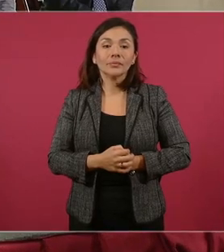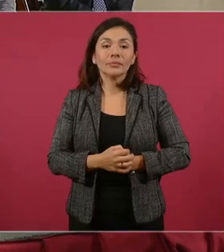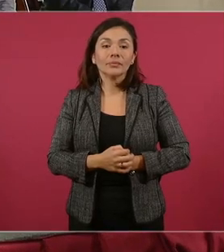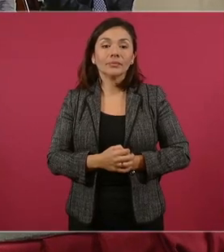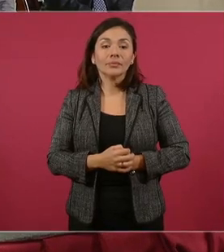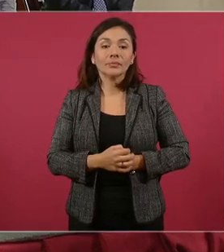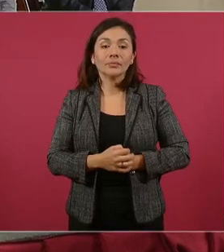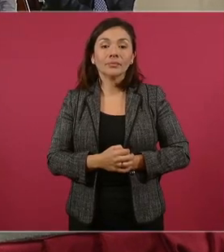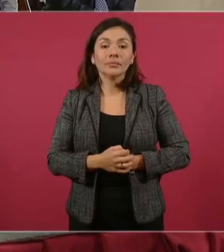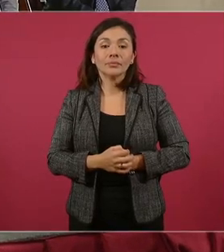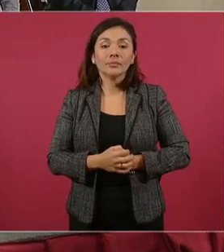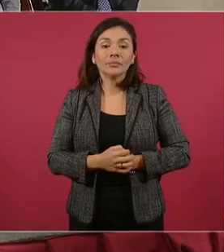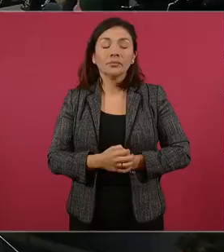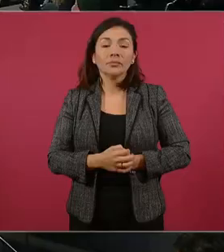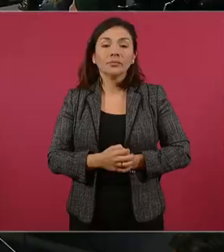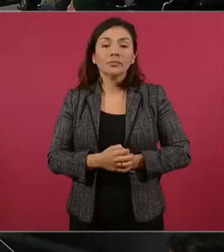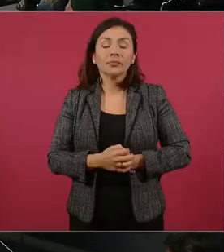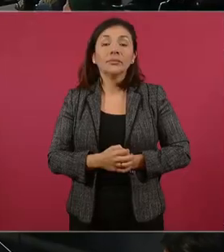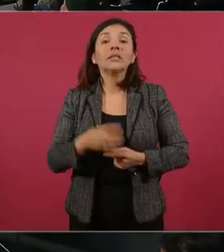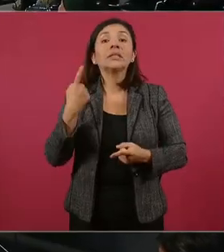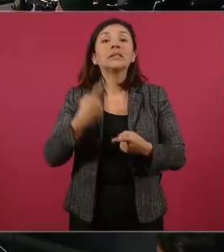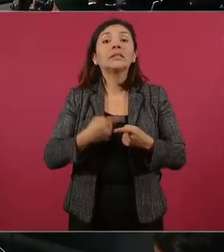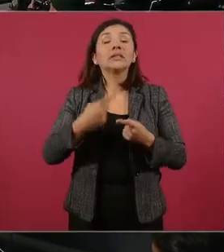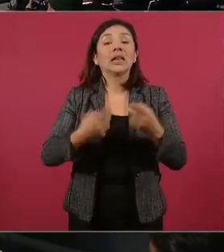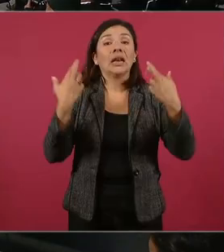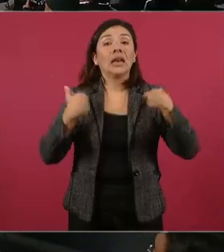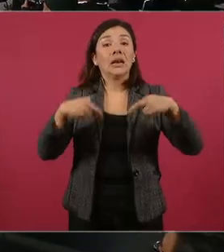Entonces, es Beatriz.